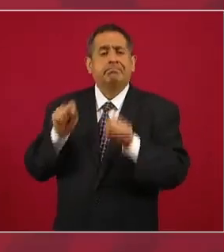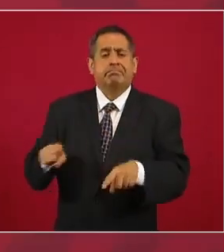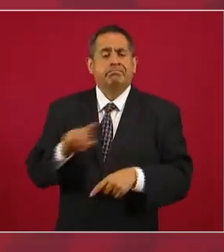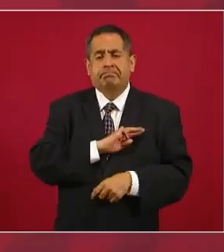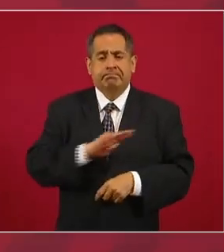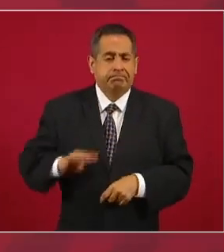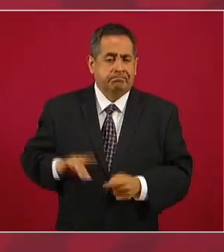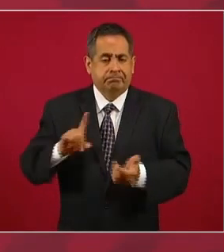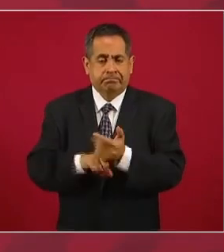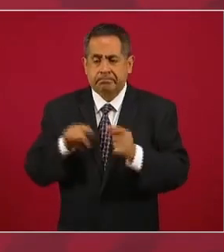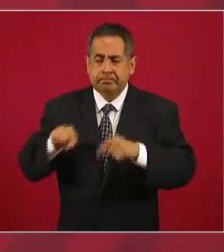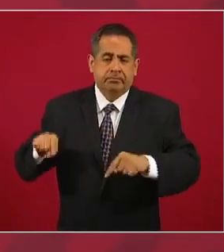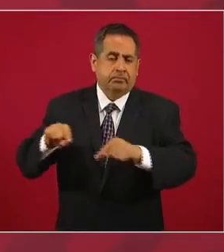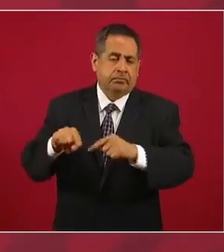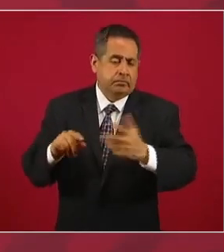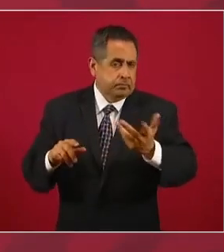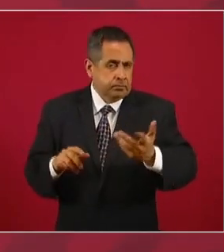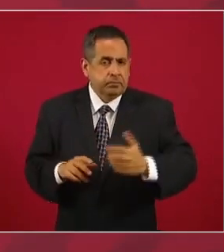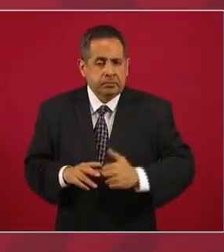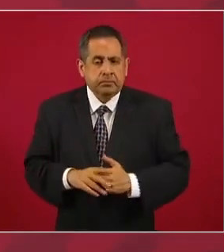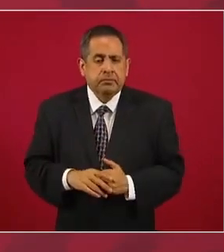municipio,